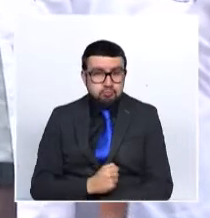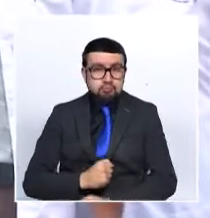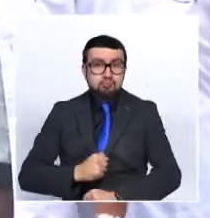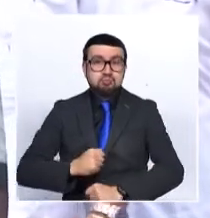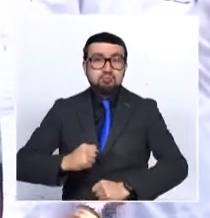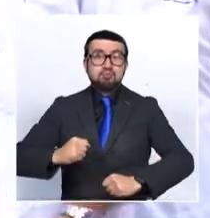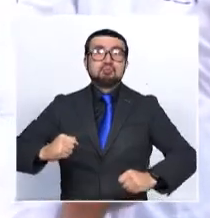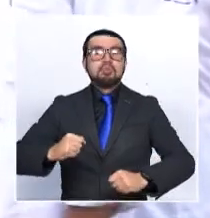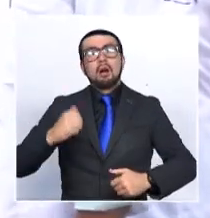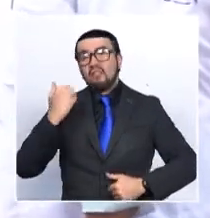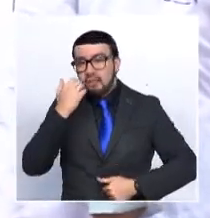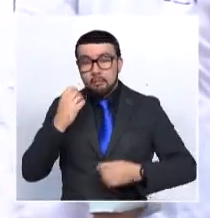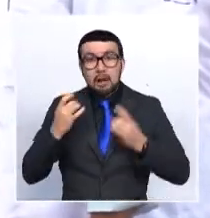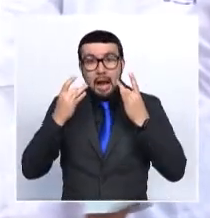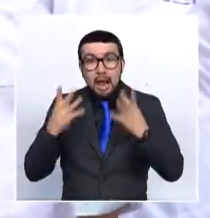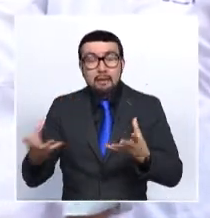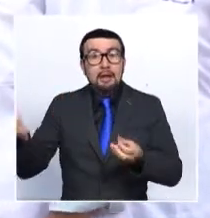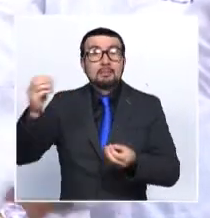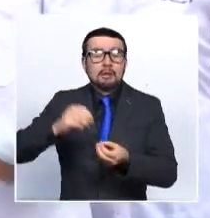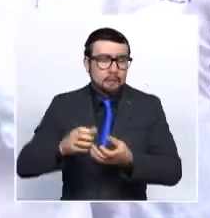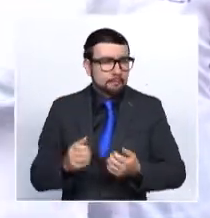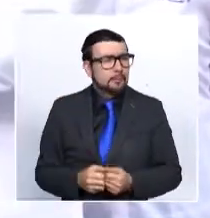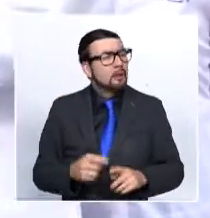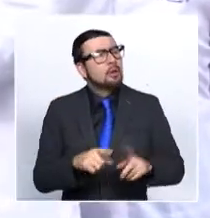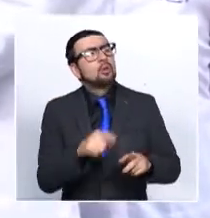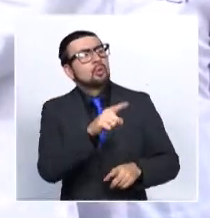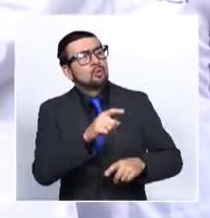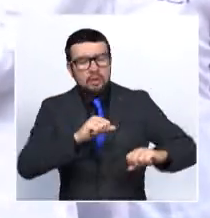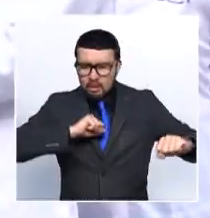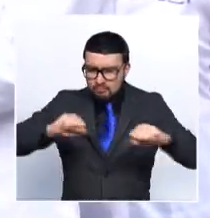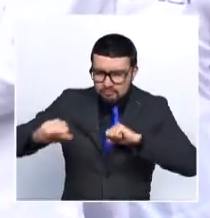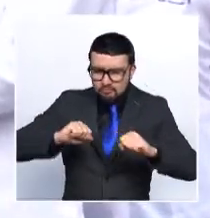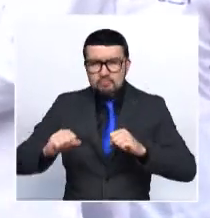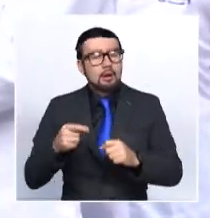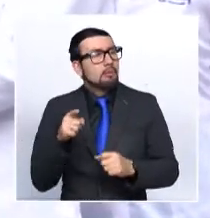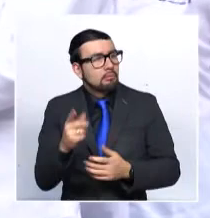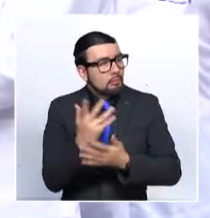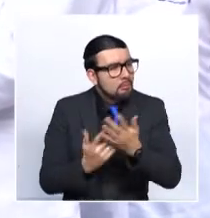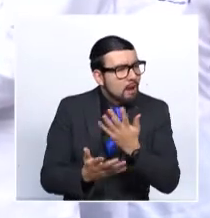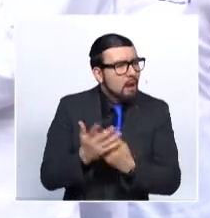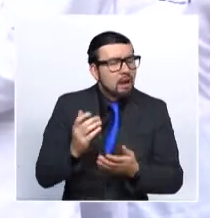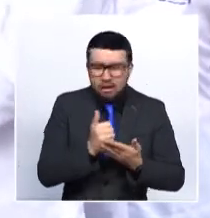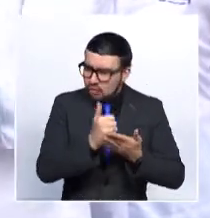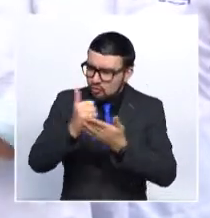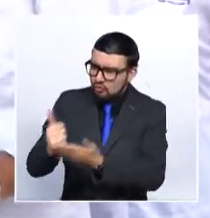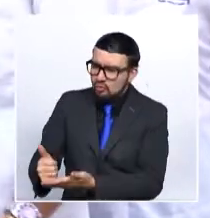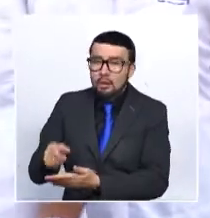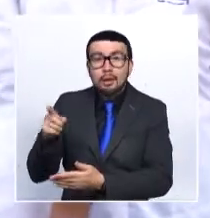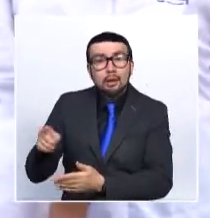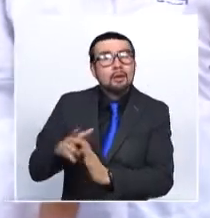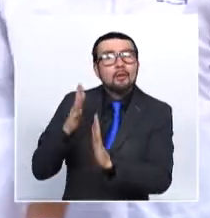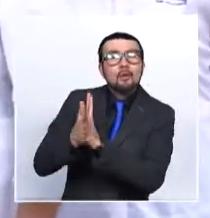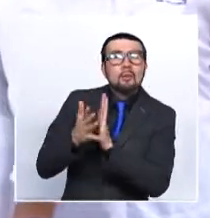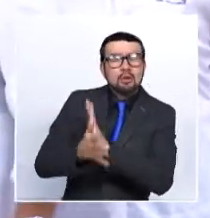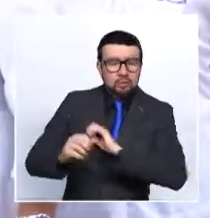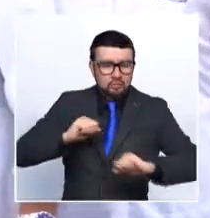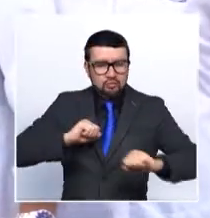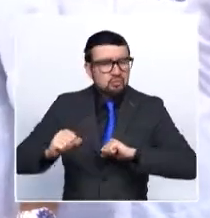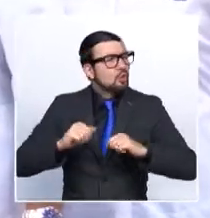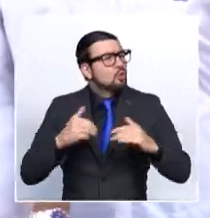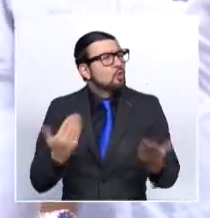clínico empeora. Las técnicas manuales y el acompañamiento en esa información de la actividad física, Julián